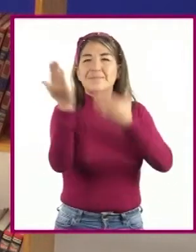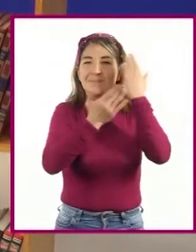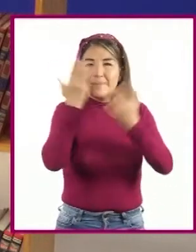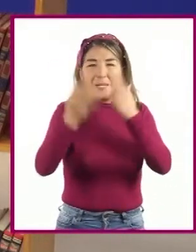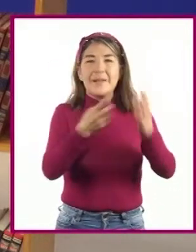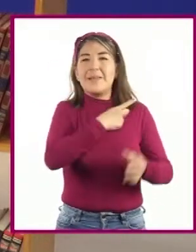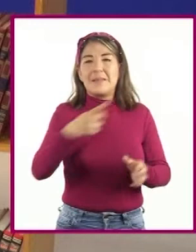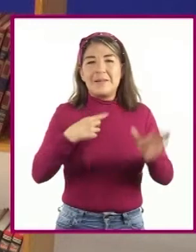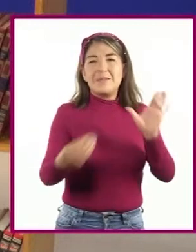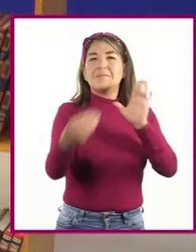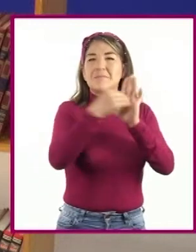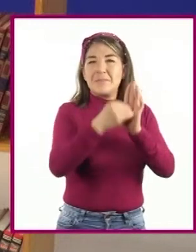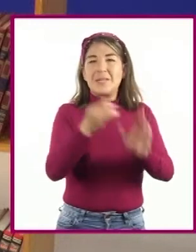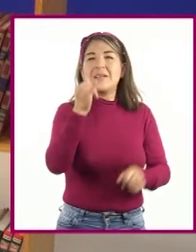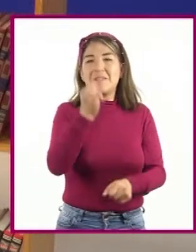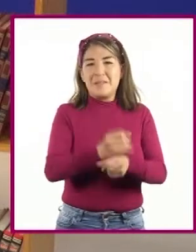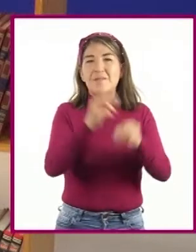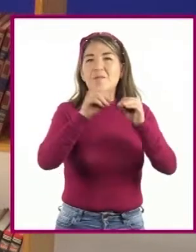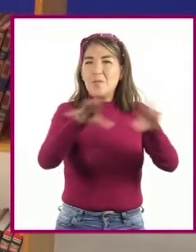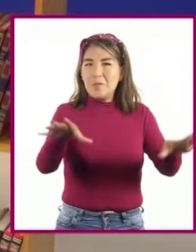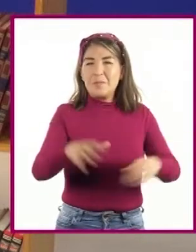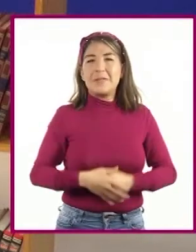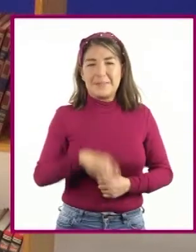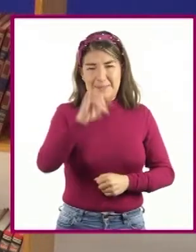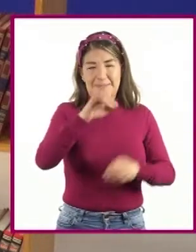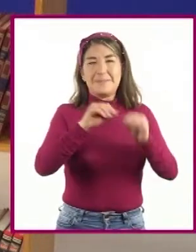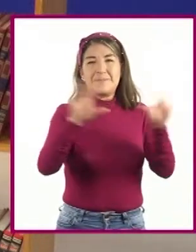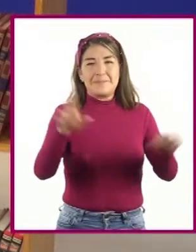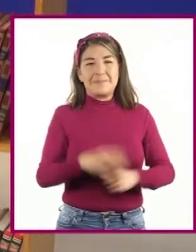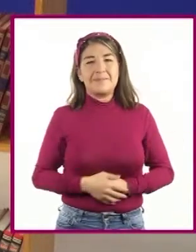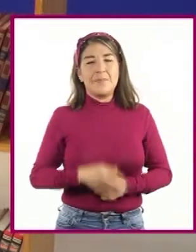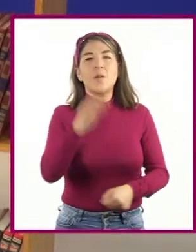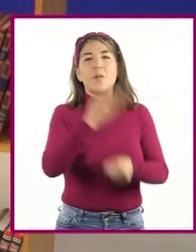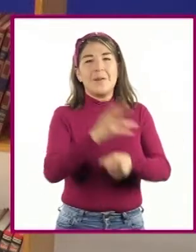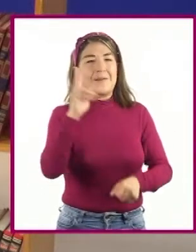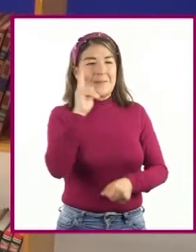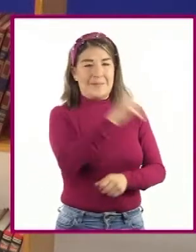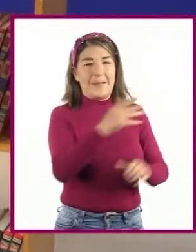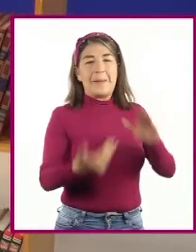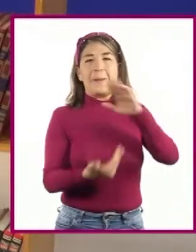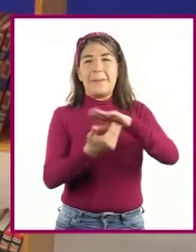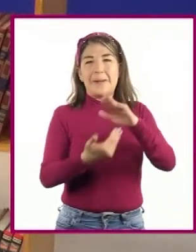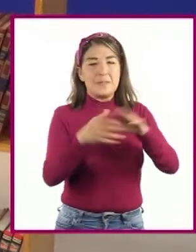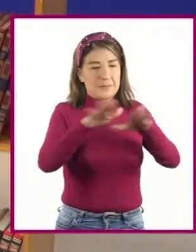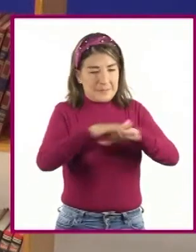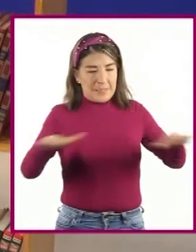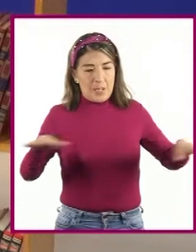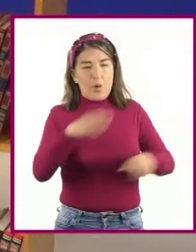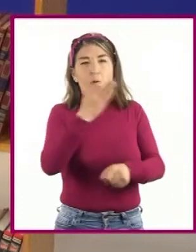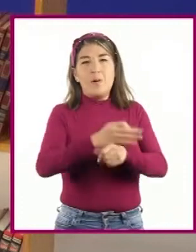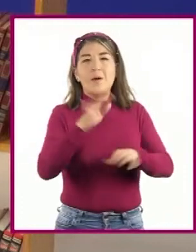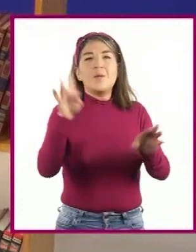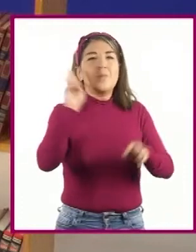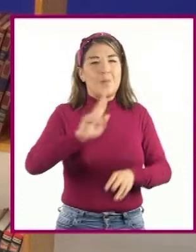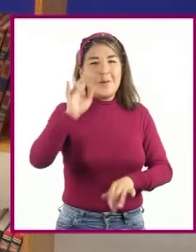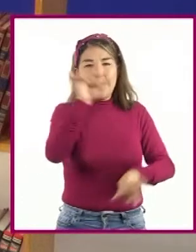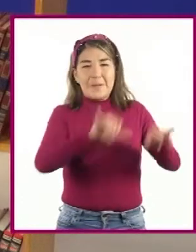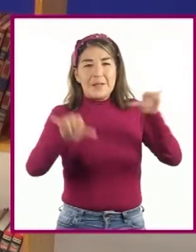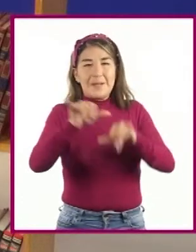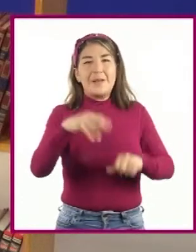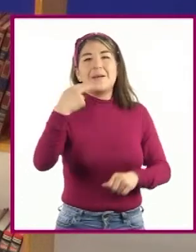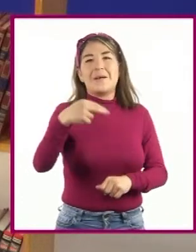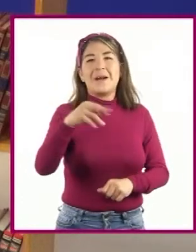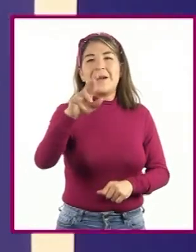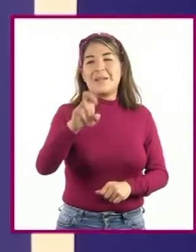colocar en un informe? Claro que sí. ¿Qué te parece si pasamos a la mesa y les voy explicando este experimento que se llama el